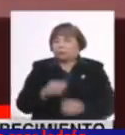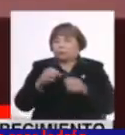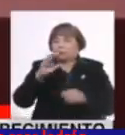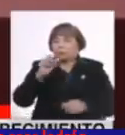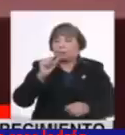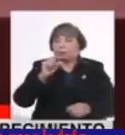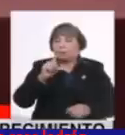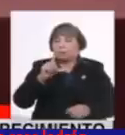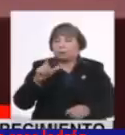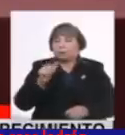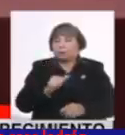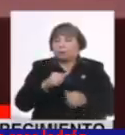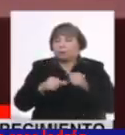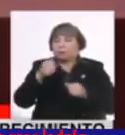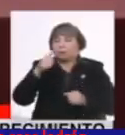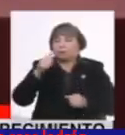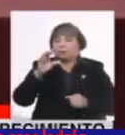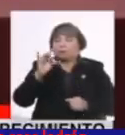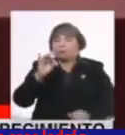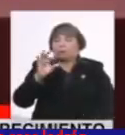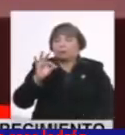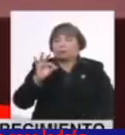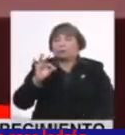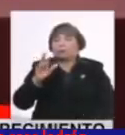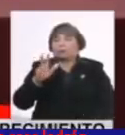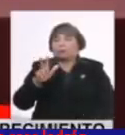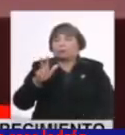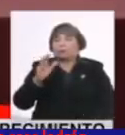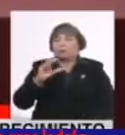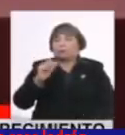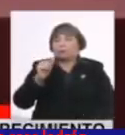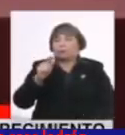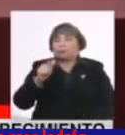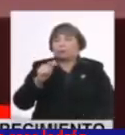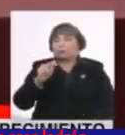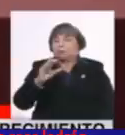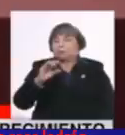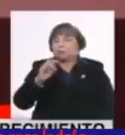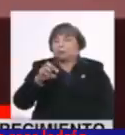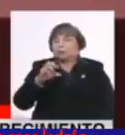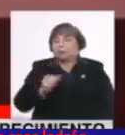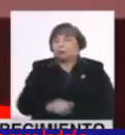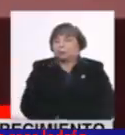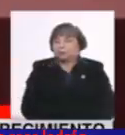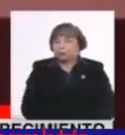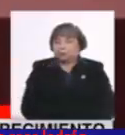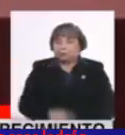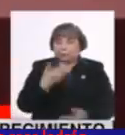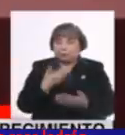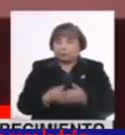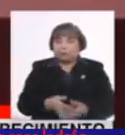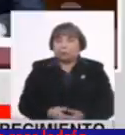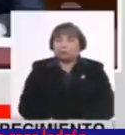la casilla número 1083, Cal, Courier, Pegaso Verde.